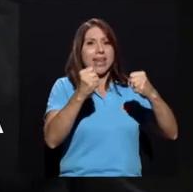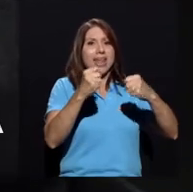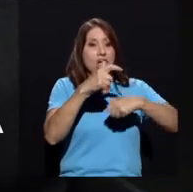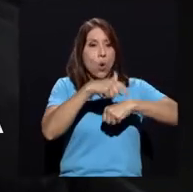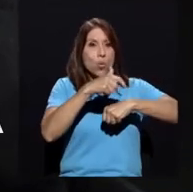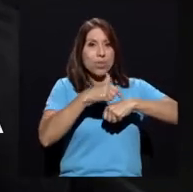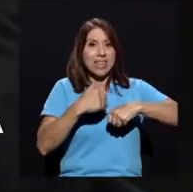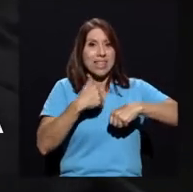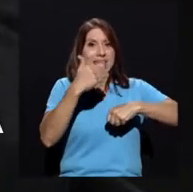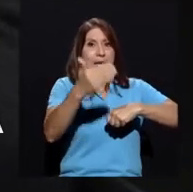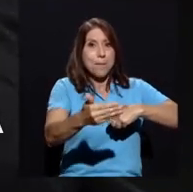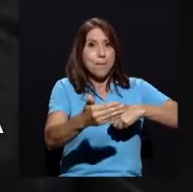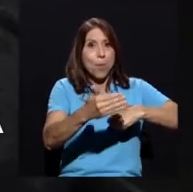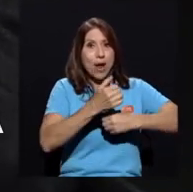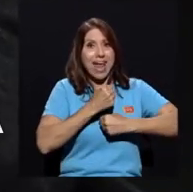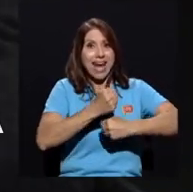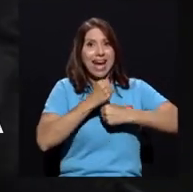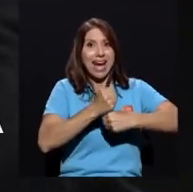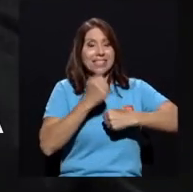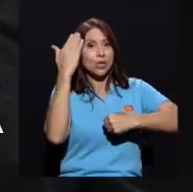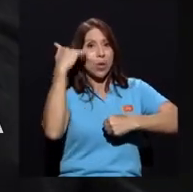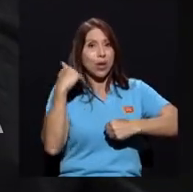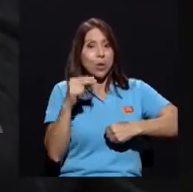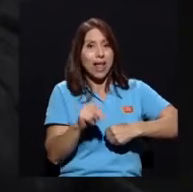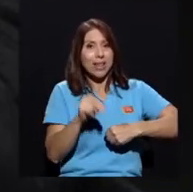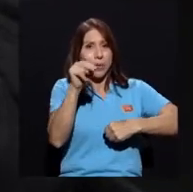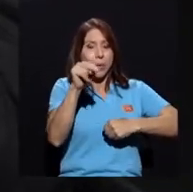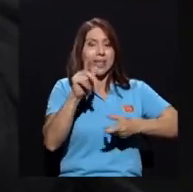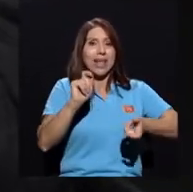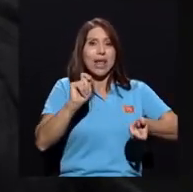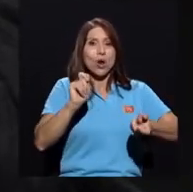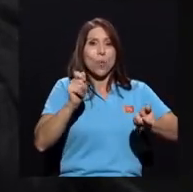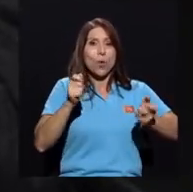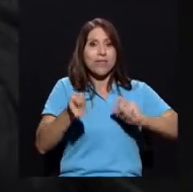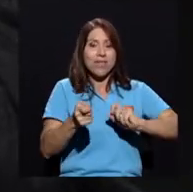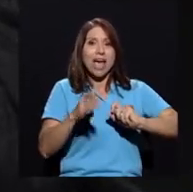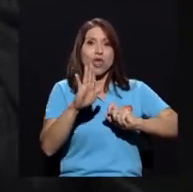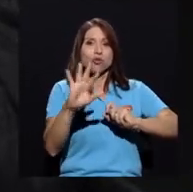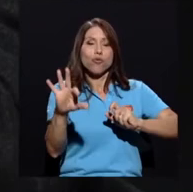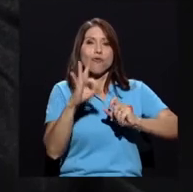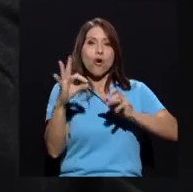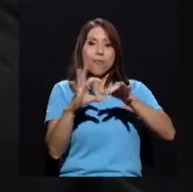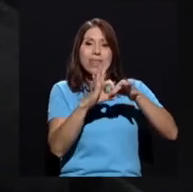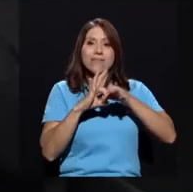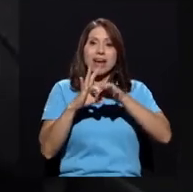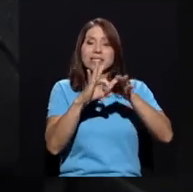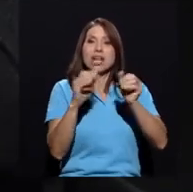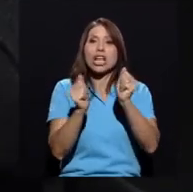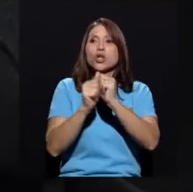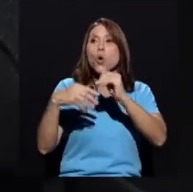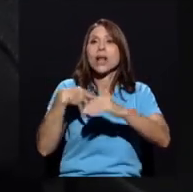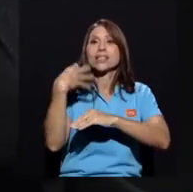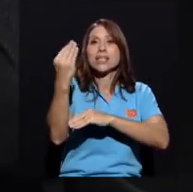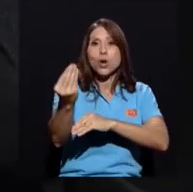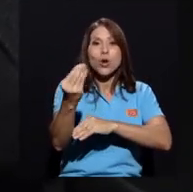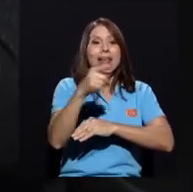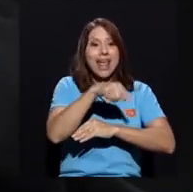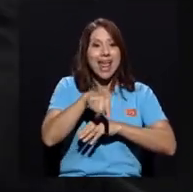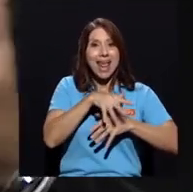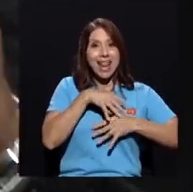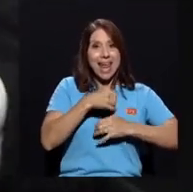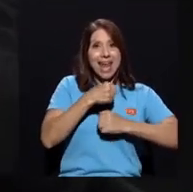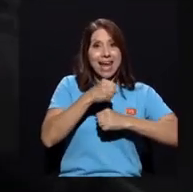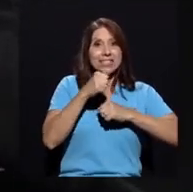ejército norcoreano, completamente modificado en su forma de relacionarse con el mundo exterior, asuma el poder en Corea del